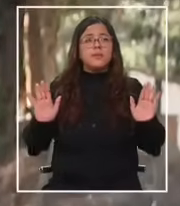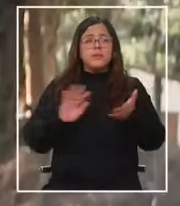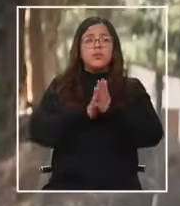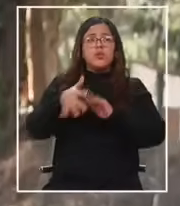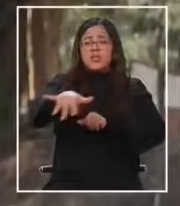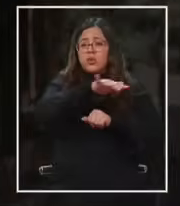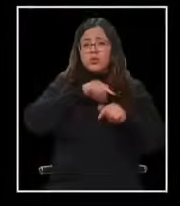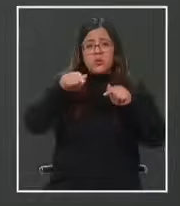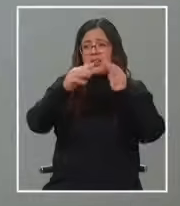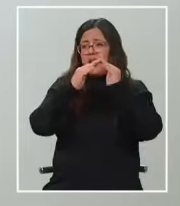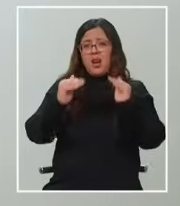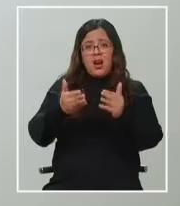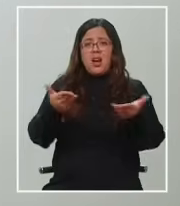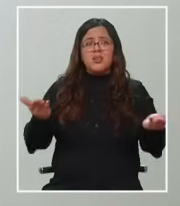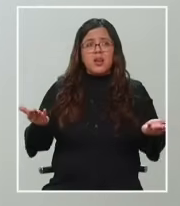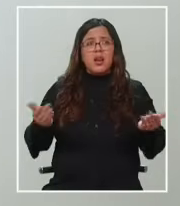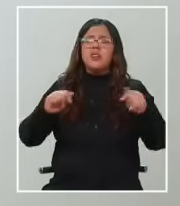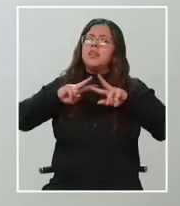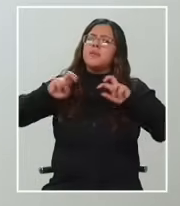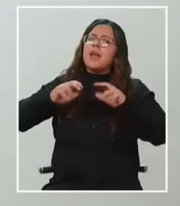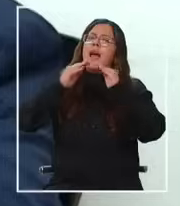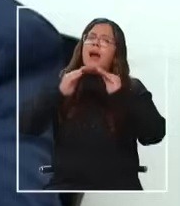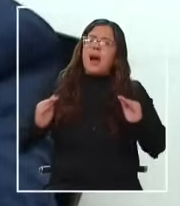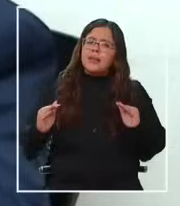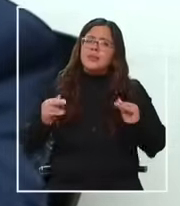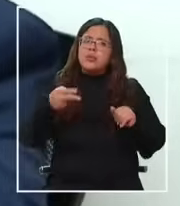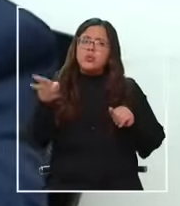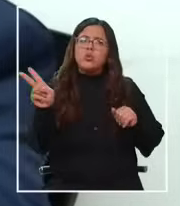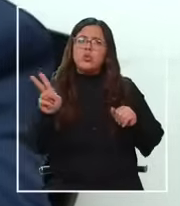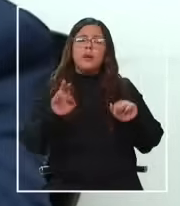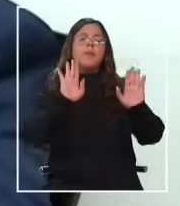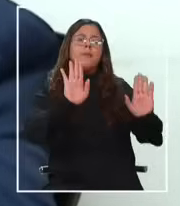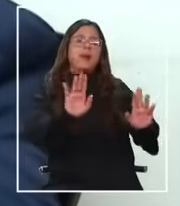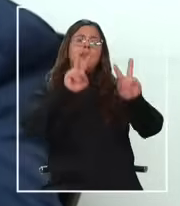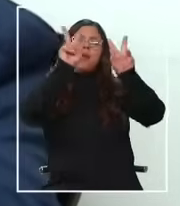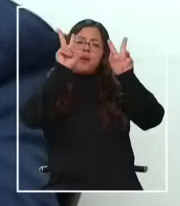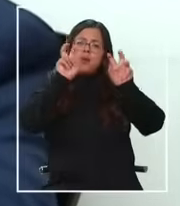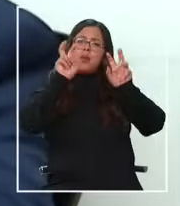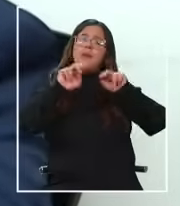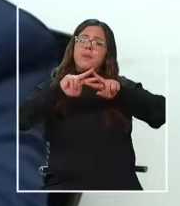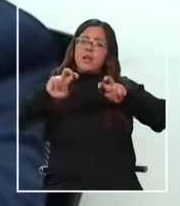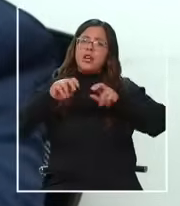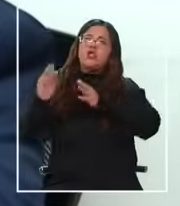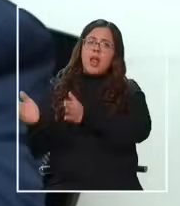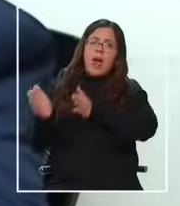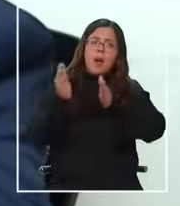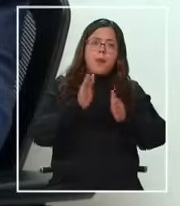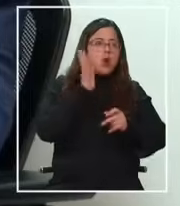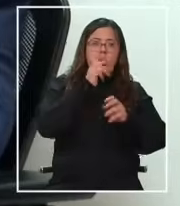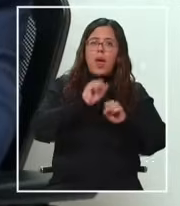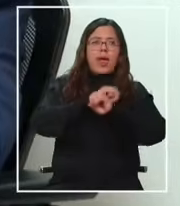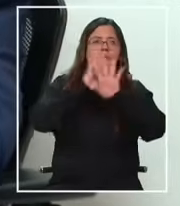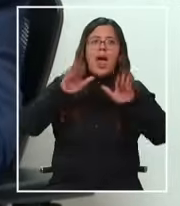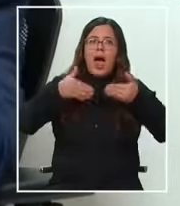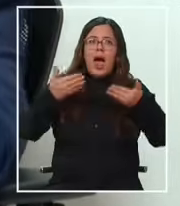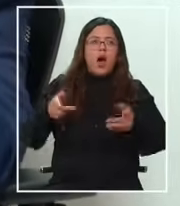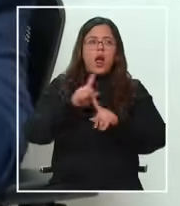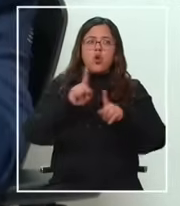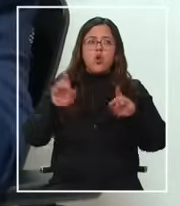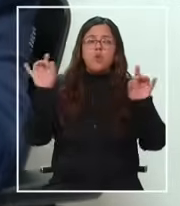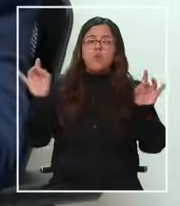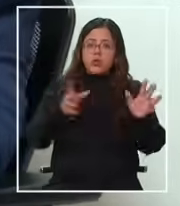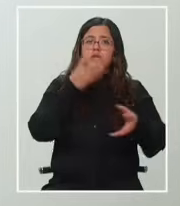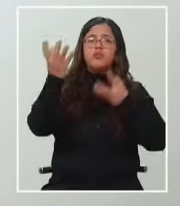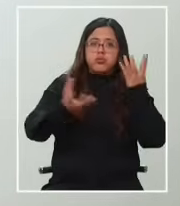se pasó en esta casa. ¿Se hicieron peritajes en la casa? Esa es otra investigación y no lo tenemos claro aún. Creemos que ese incendio